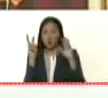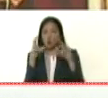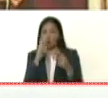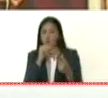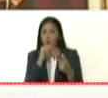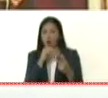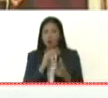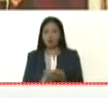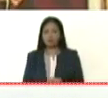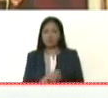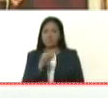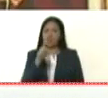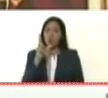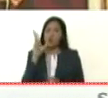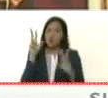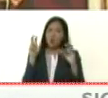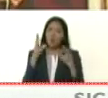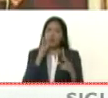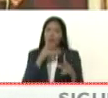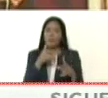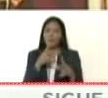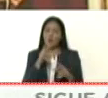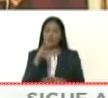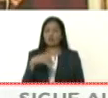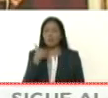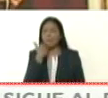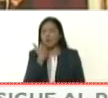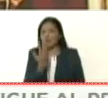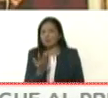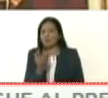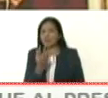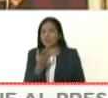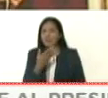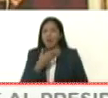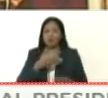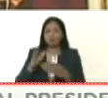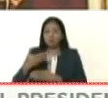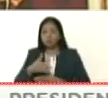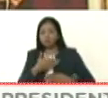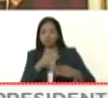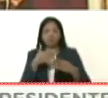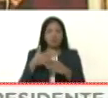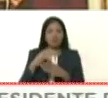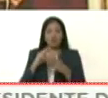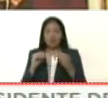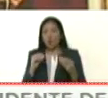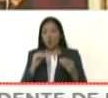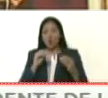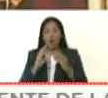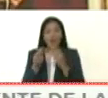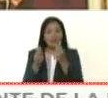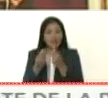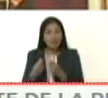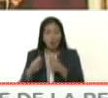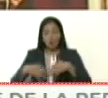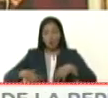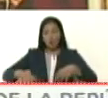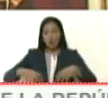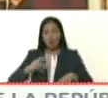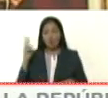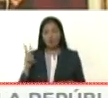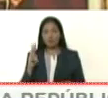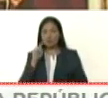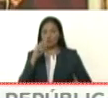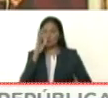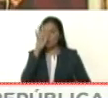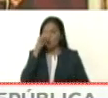Lo que es nuevo es la vulgaridad en que están repartiéndose el dinero y las riquezas de Venezuela. Se